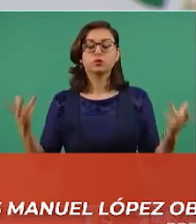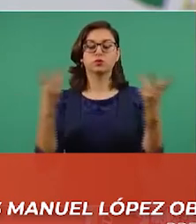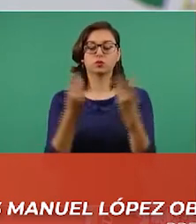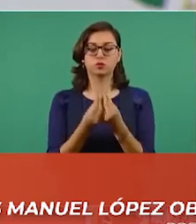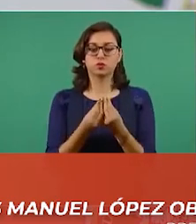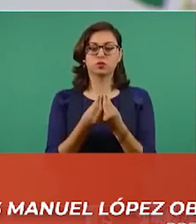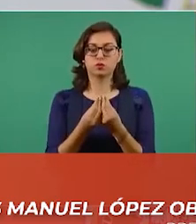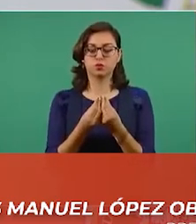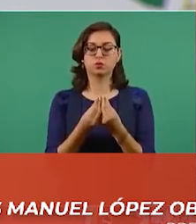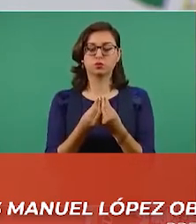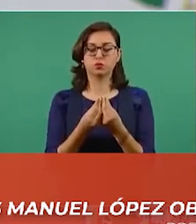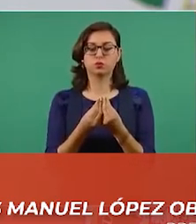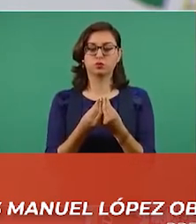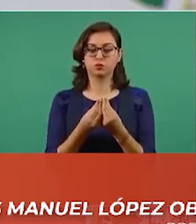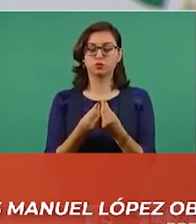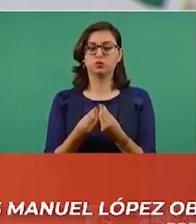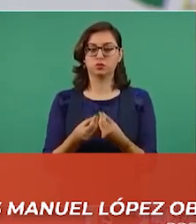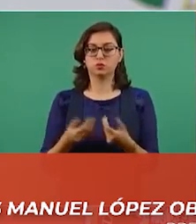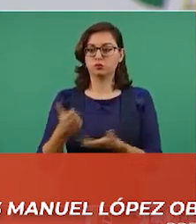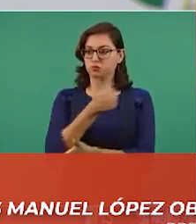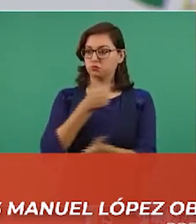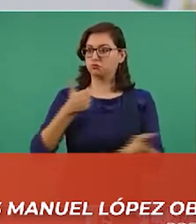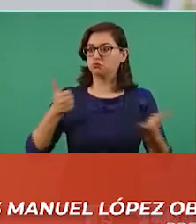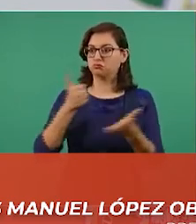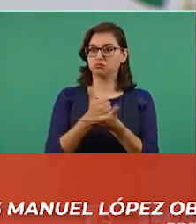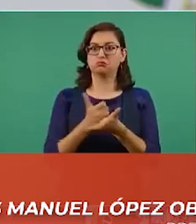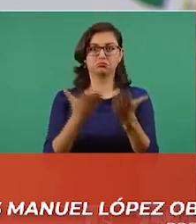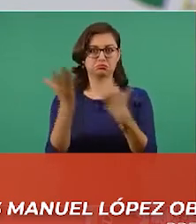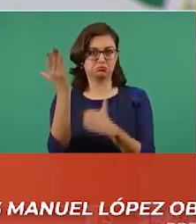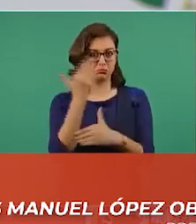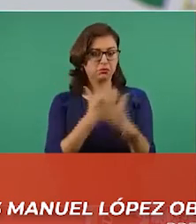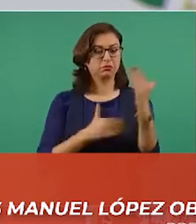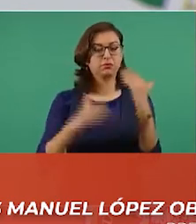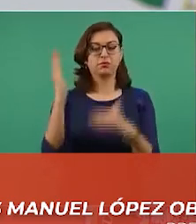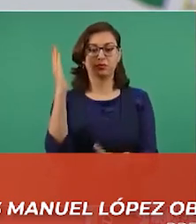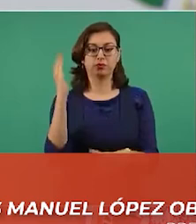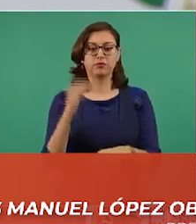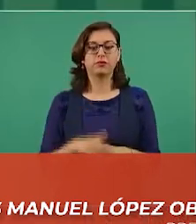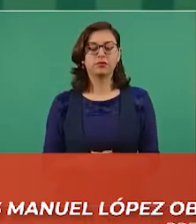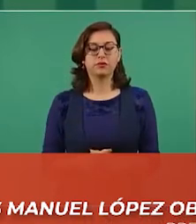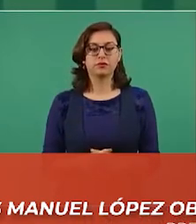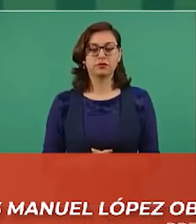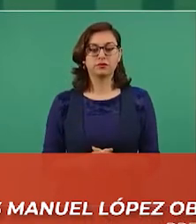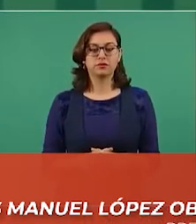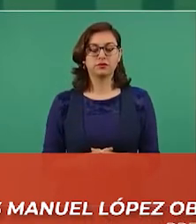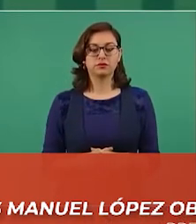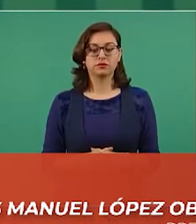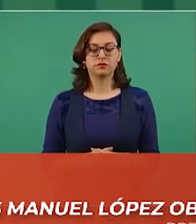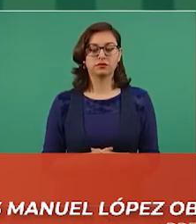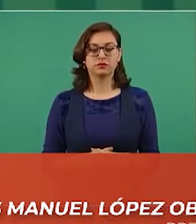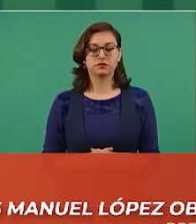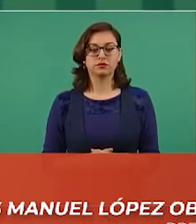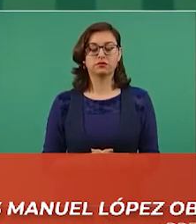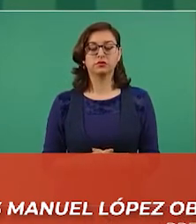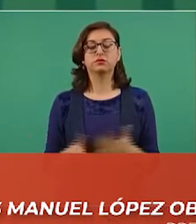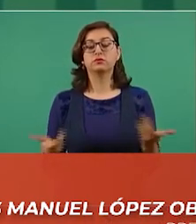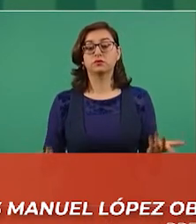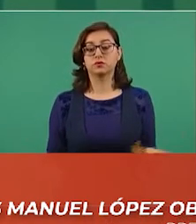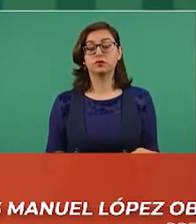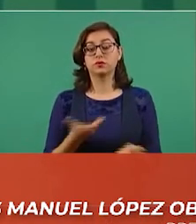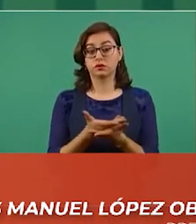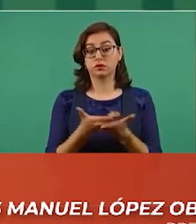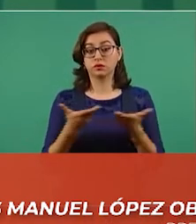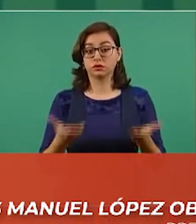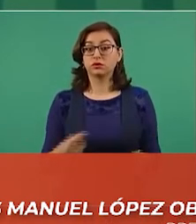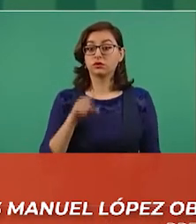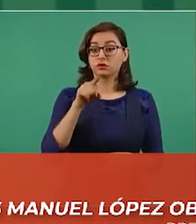una ciudad líder y exitosa. El día de hoy, los comercios de tu colonia, de